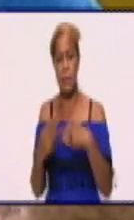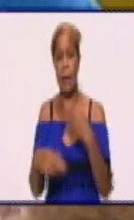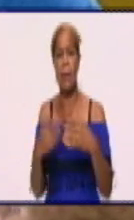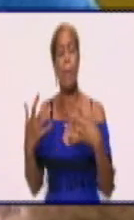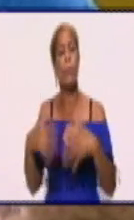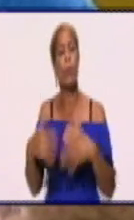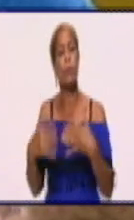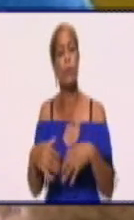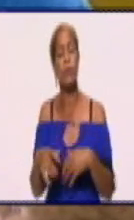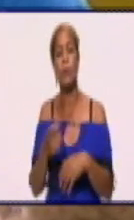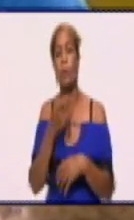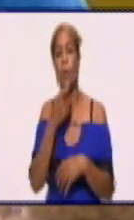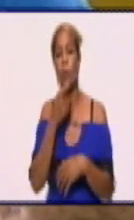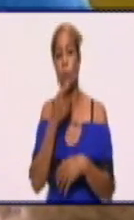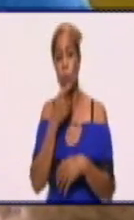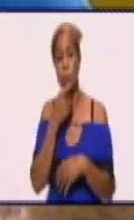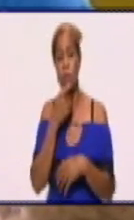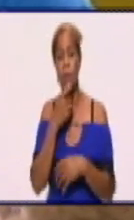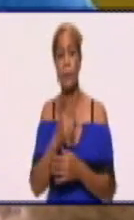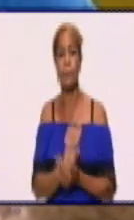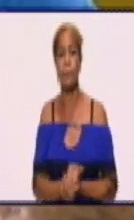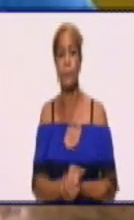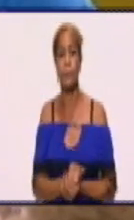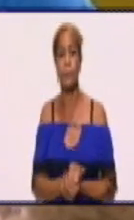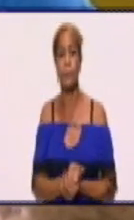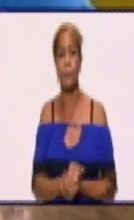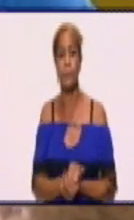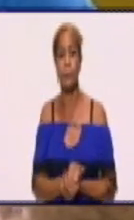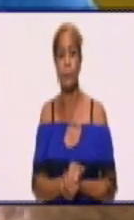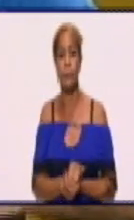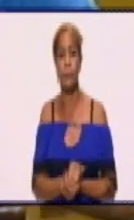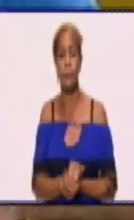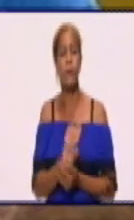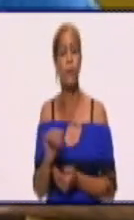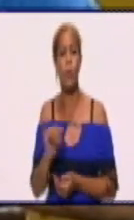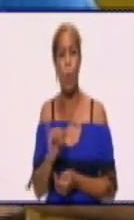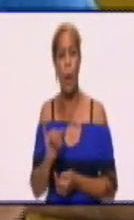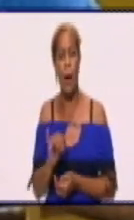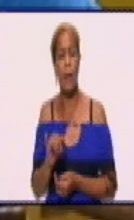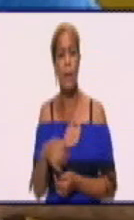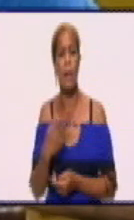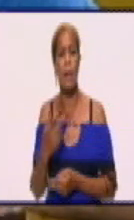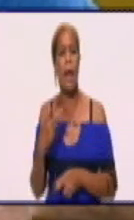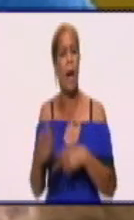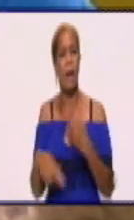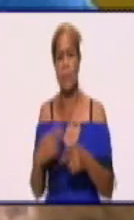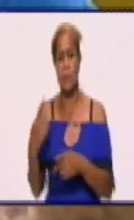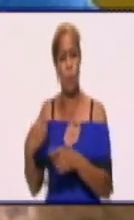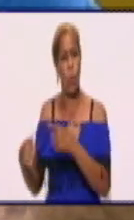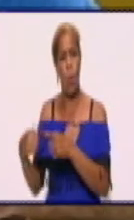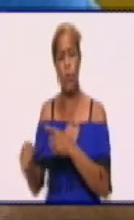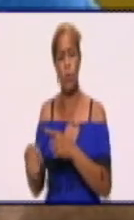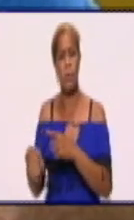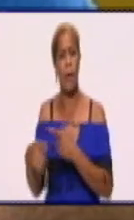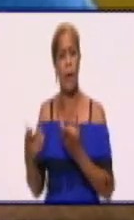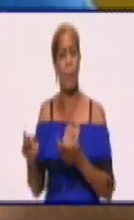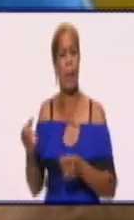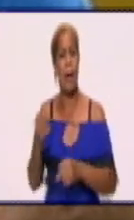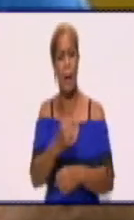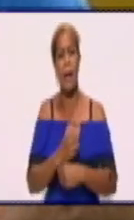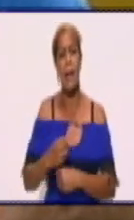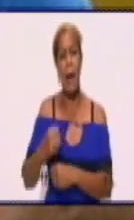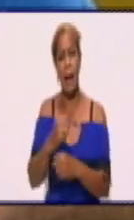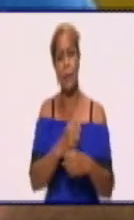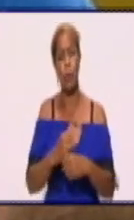produciendo las bases para liñao. Qué bien. Las bases para caldosa también, con vianda ya pelada, troceada, para que la población